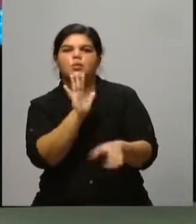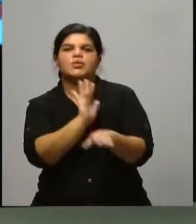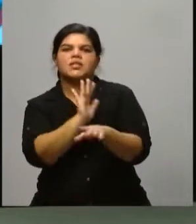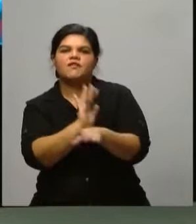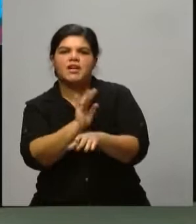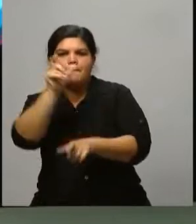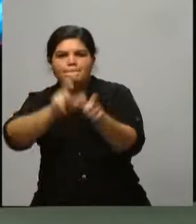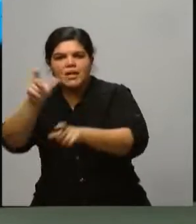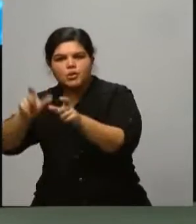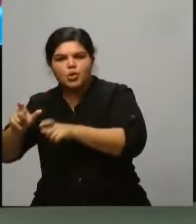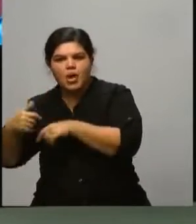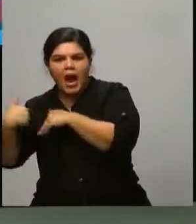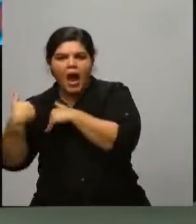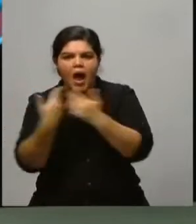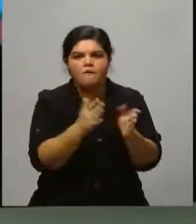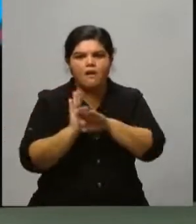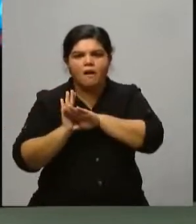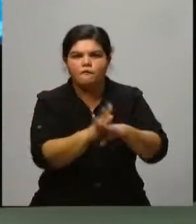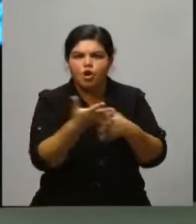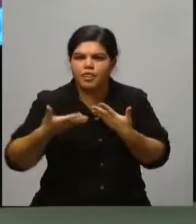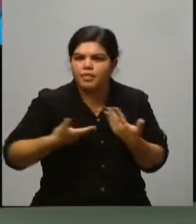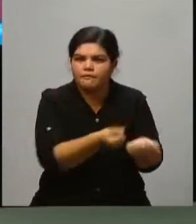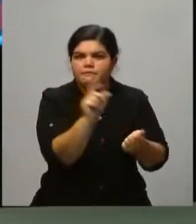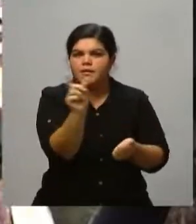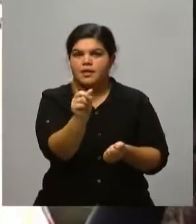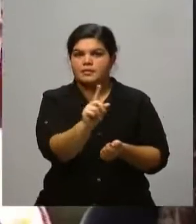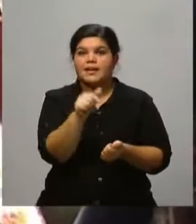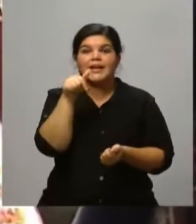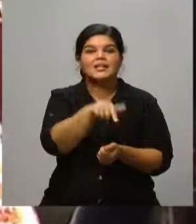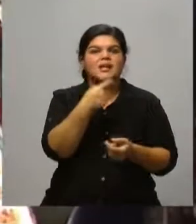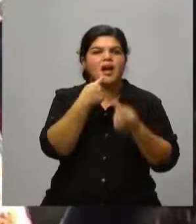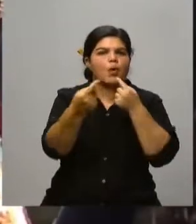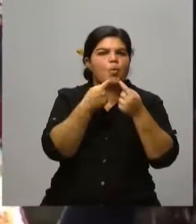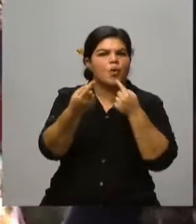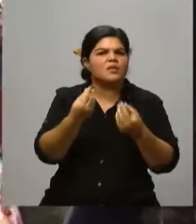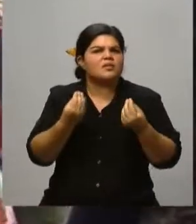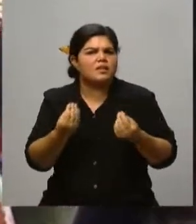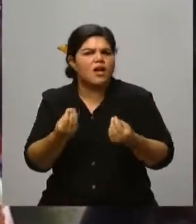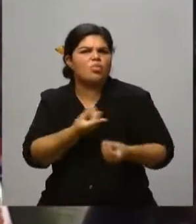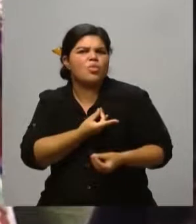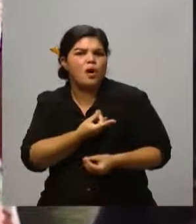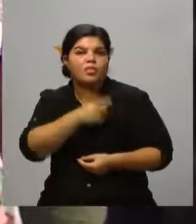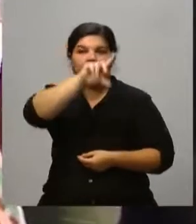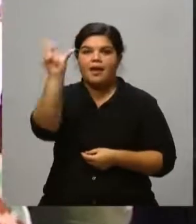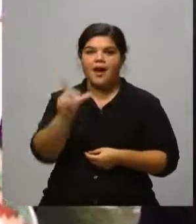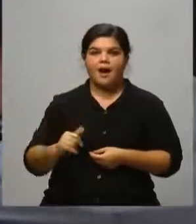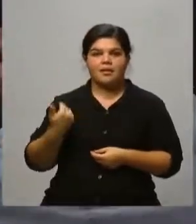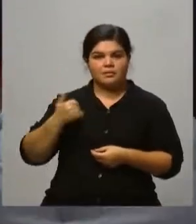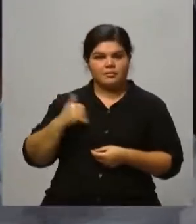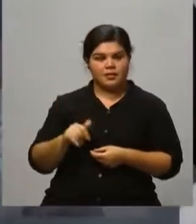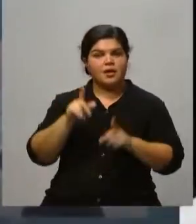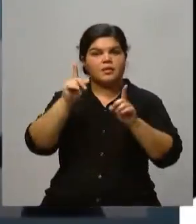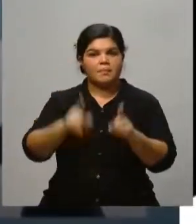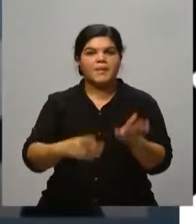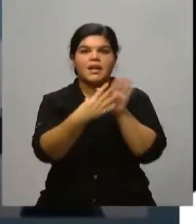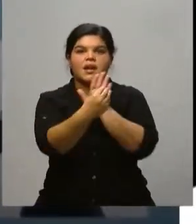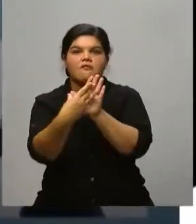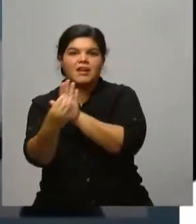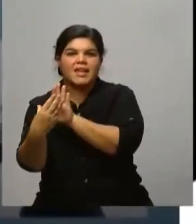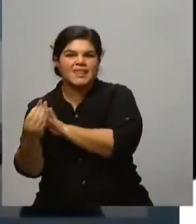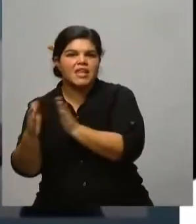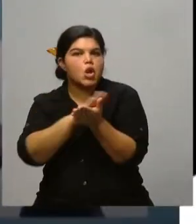apoyar el acuerdo, digo, es la misma encuesta, es de Suban Córdoba, y justamente lo que dicen en relación a la imagen es